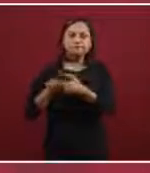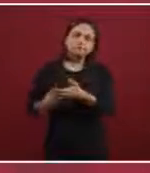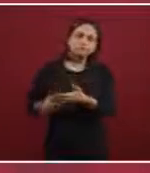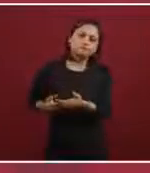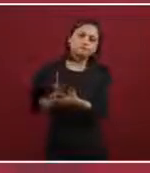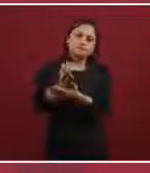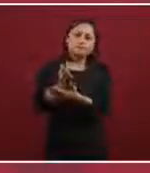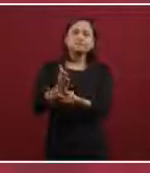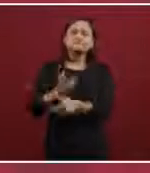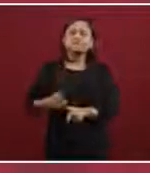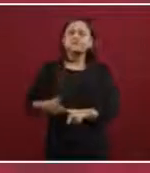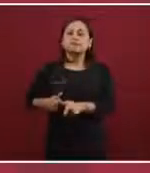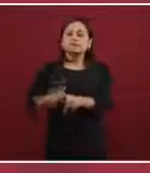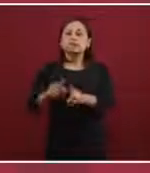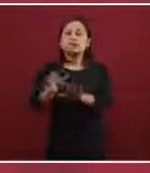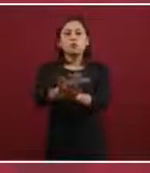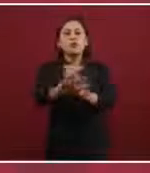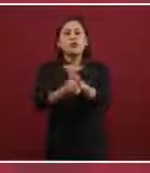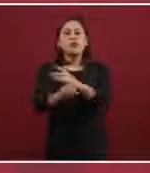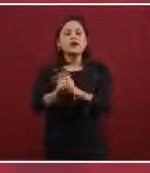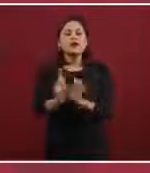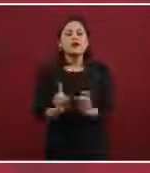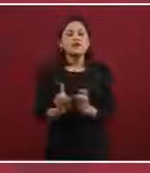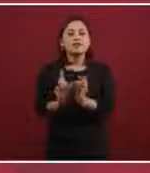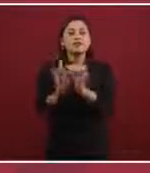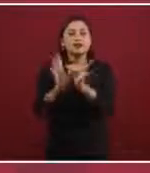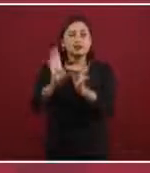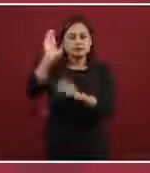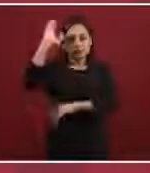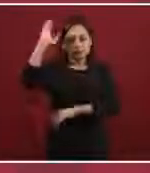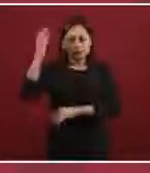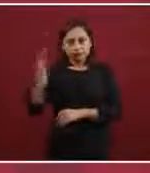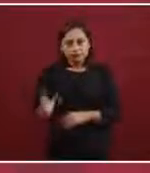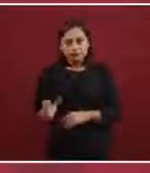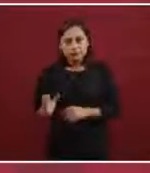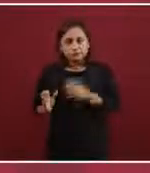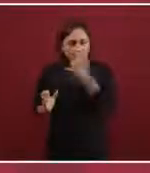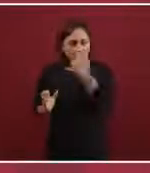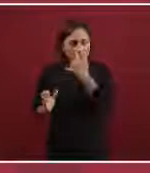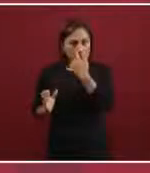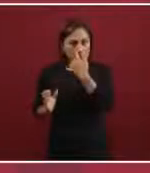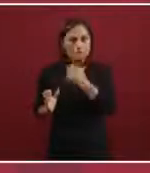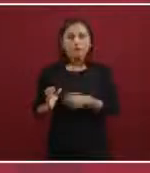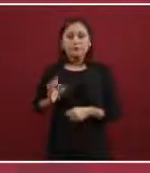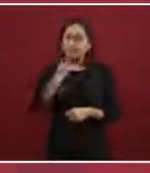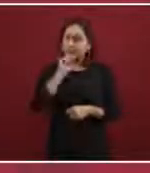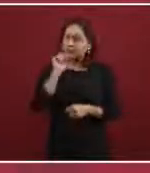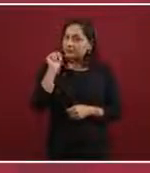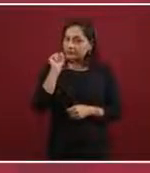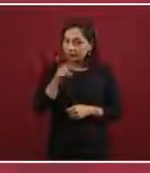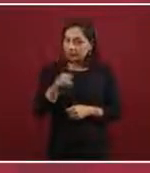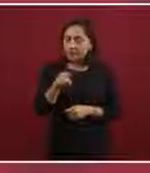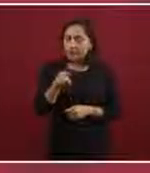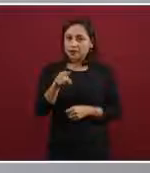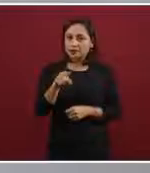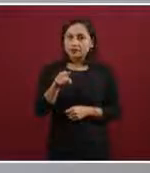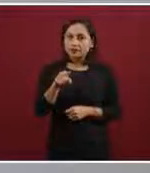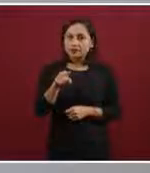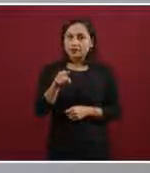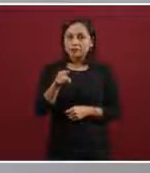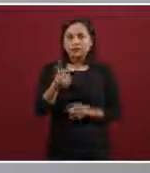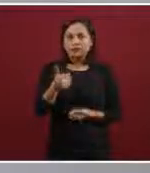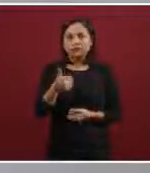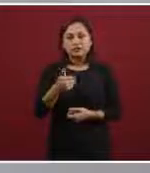de culiacán hasta los lamentables hechos de la